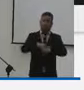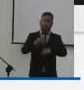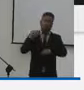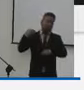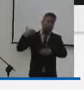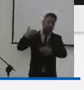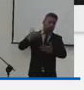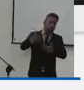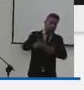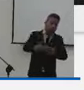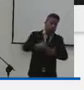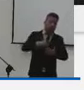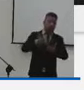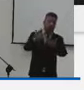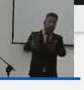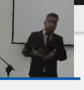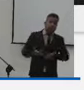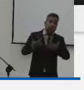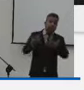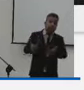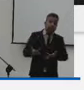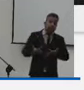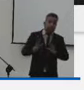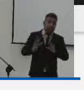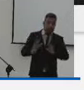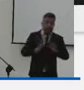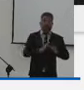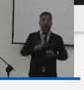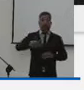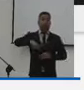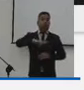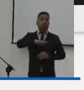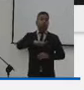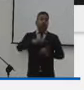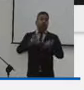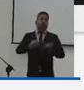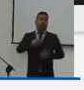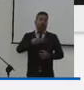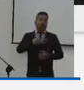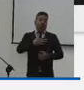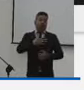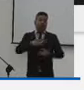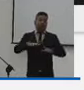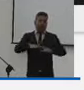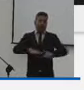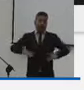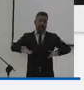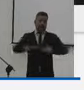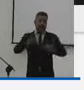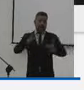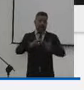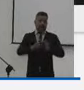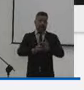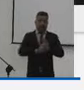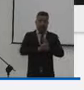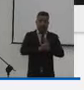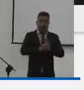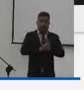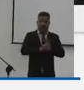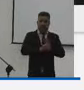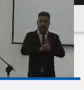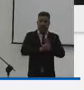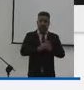desde hace mucho tiempo lo teníamos esperando para nosotros que hemos tenido la oportunidad de este sector desde la ley